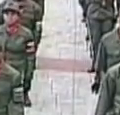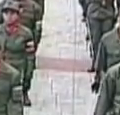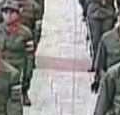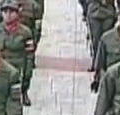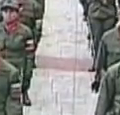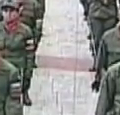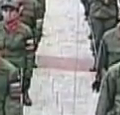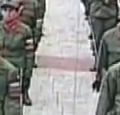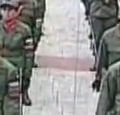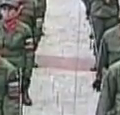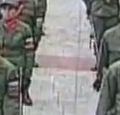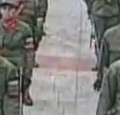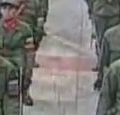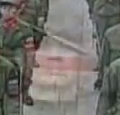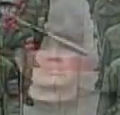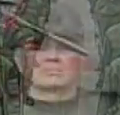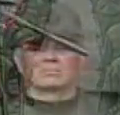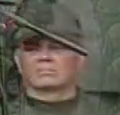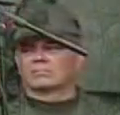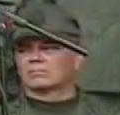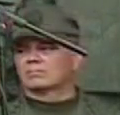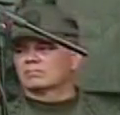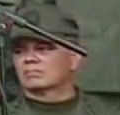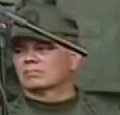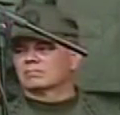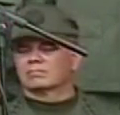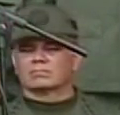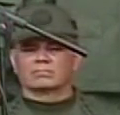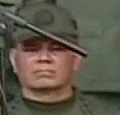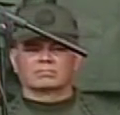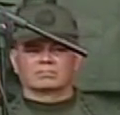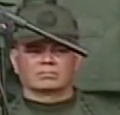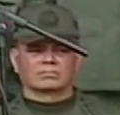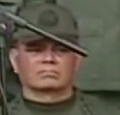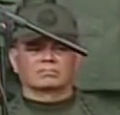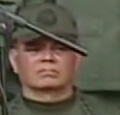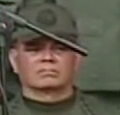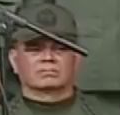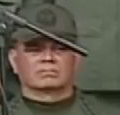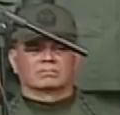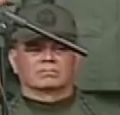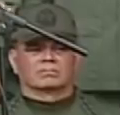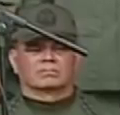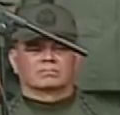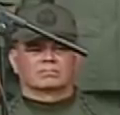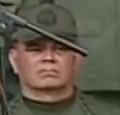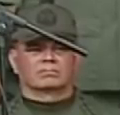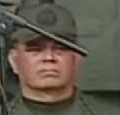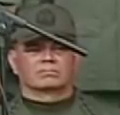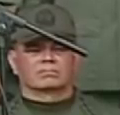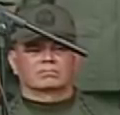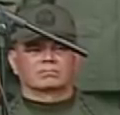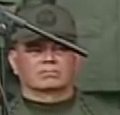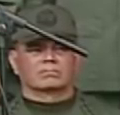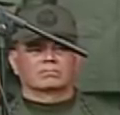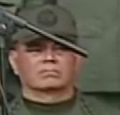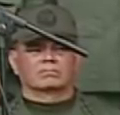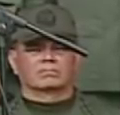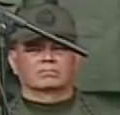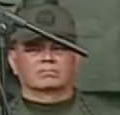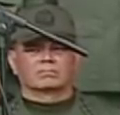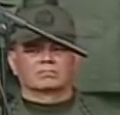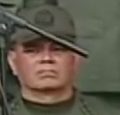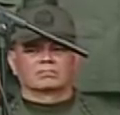los hacía firmar la locura de que ellos iban a ganar las 23 gobernaciones.